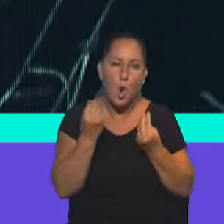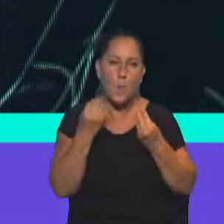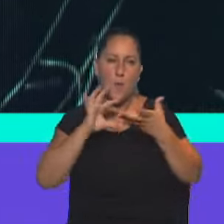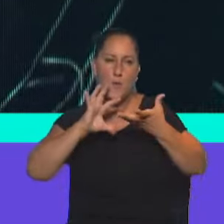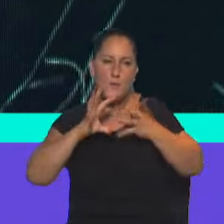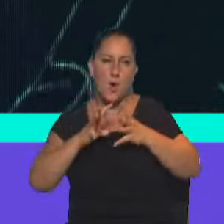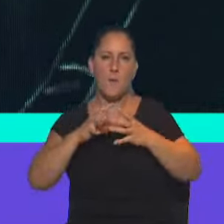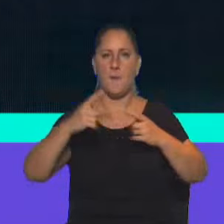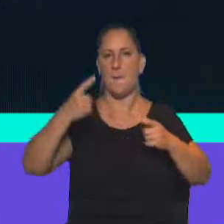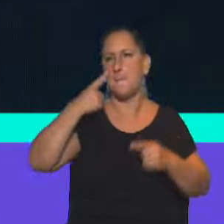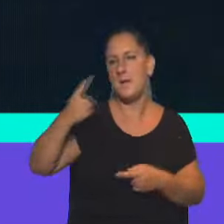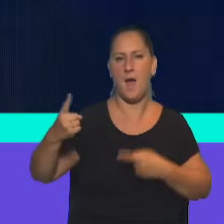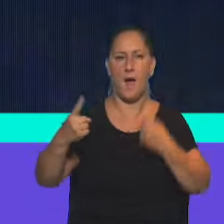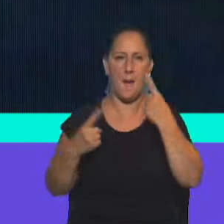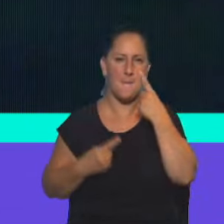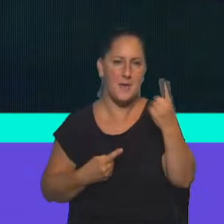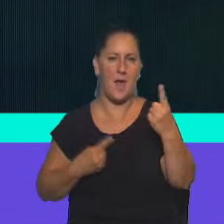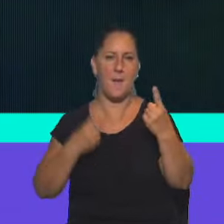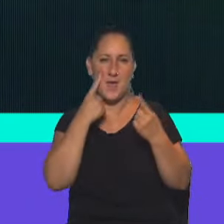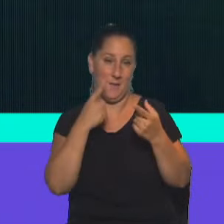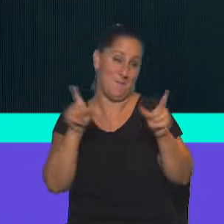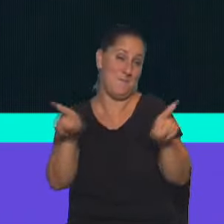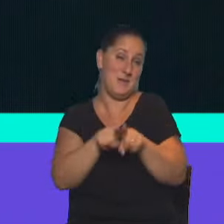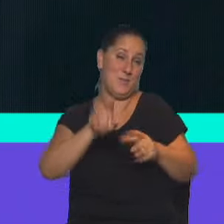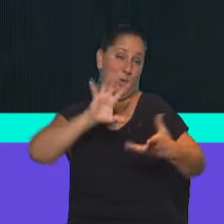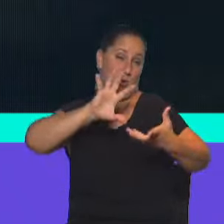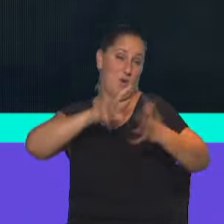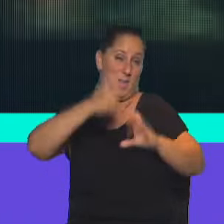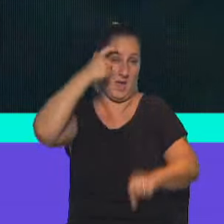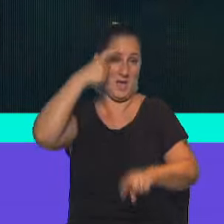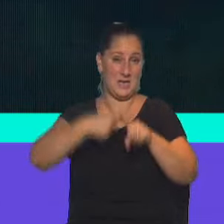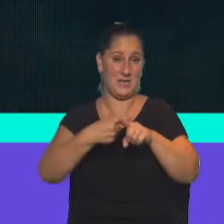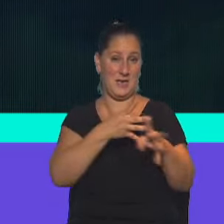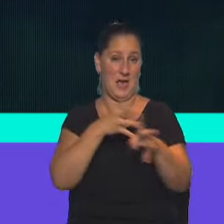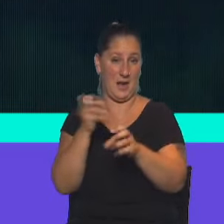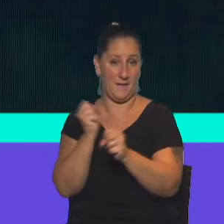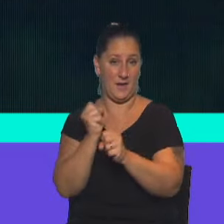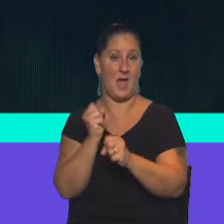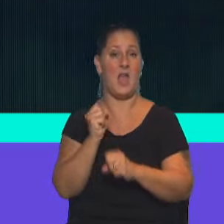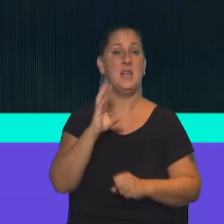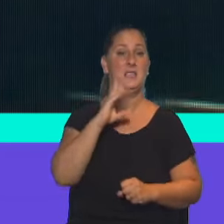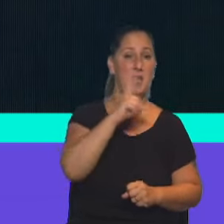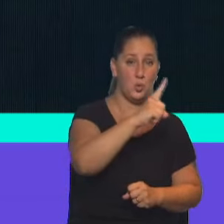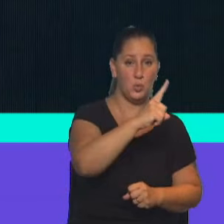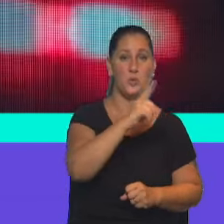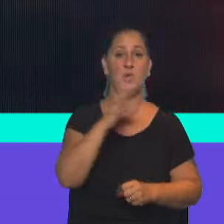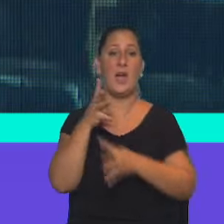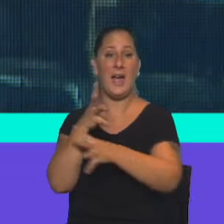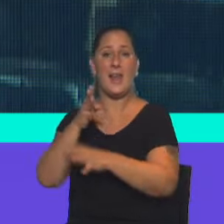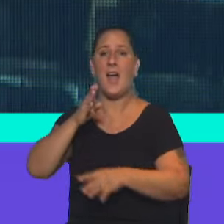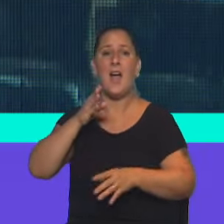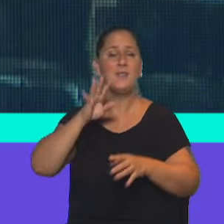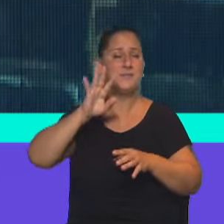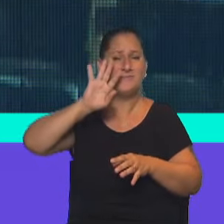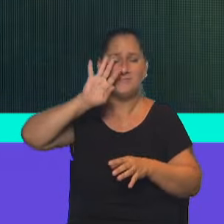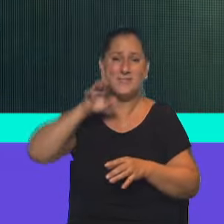que caracterizaron tanto la guerra fría ni a rusia y eeuu le conviene un conflicto bélico sin